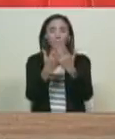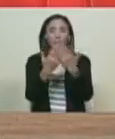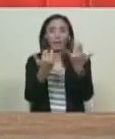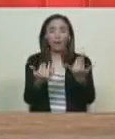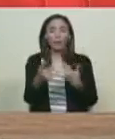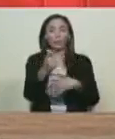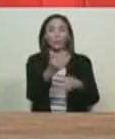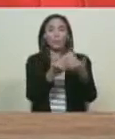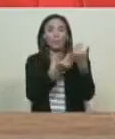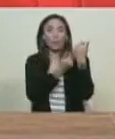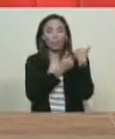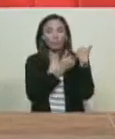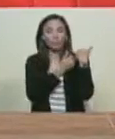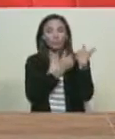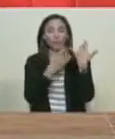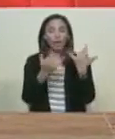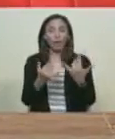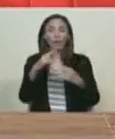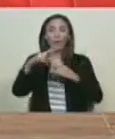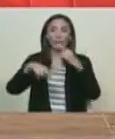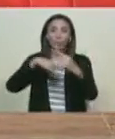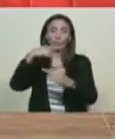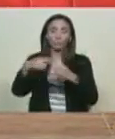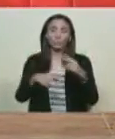Asumen las riendas de la patria, de la revolución,